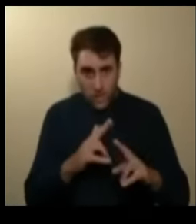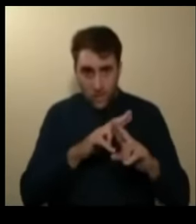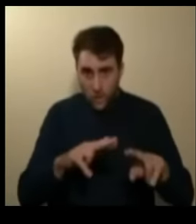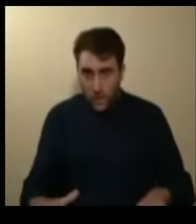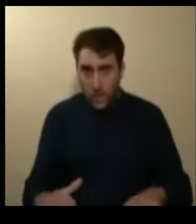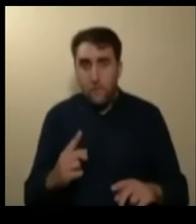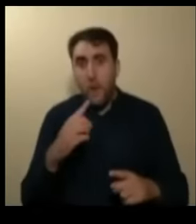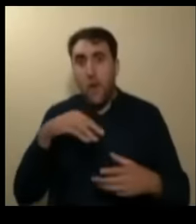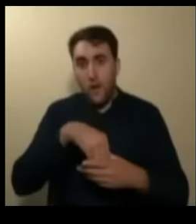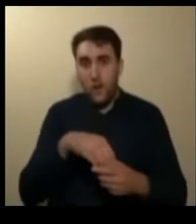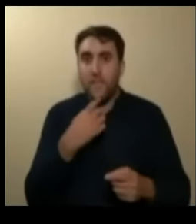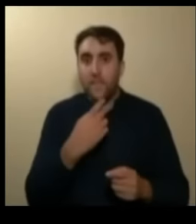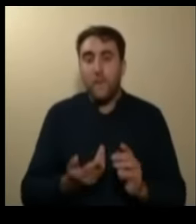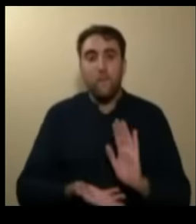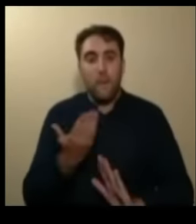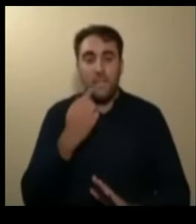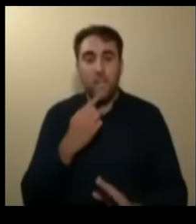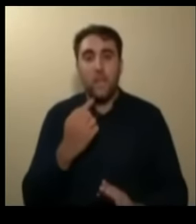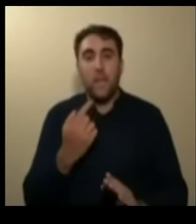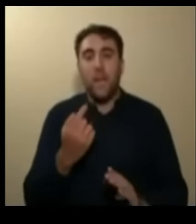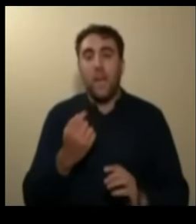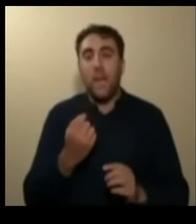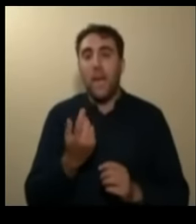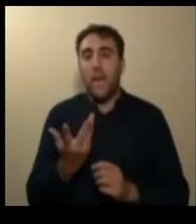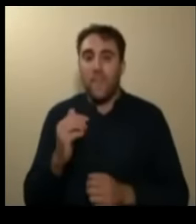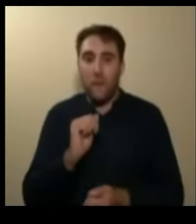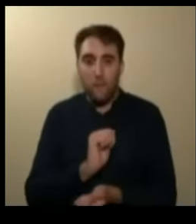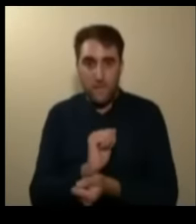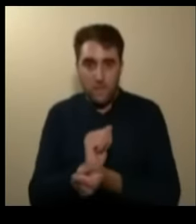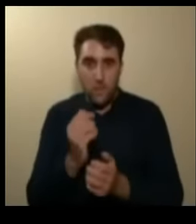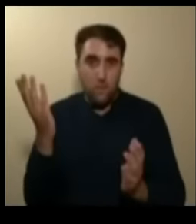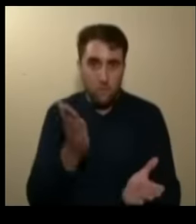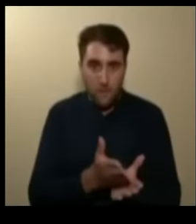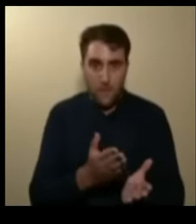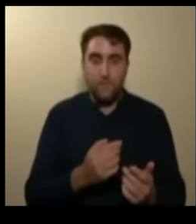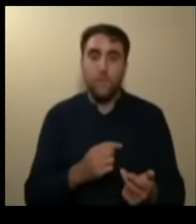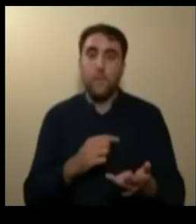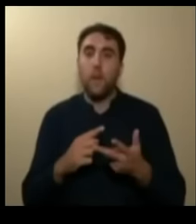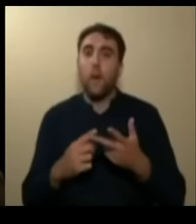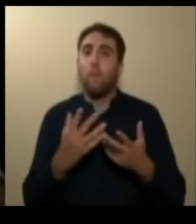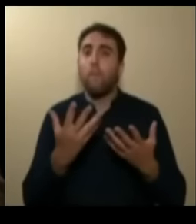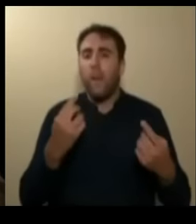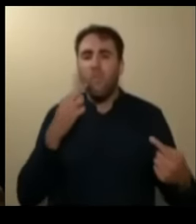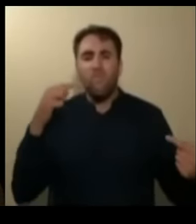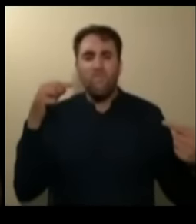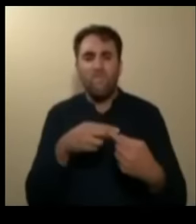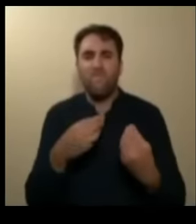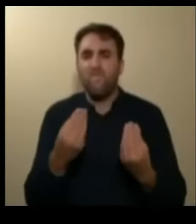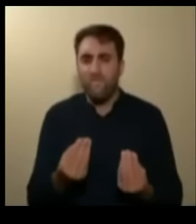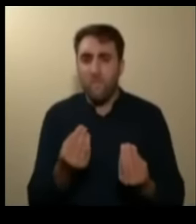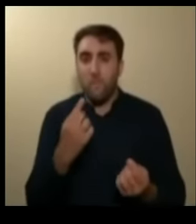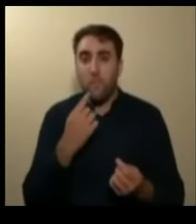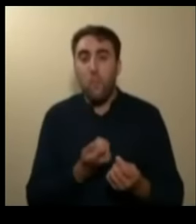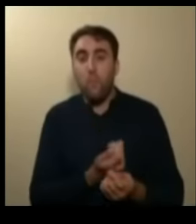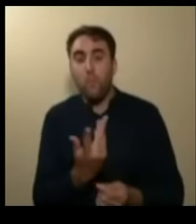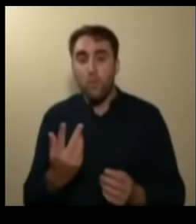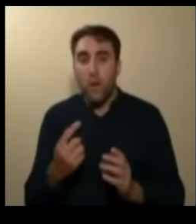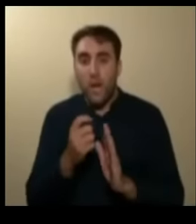cuales también aumentan penas. Lo contradictorio es, por ejemplo, que muchos de los artículos en los cuales aumentan las